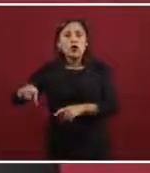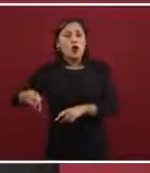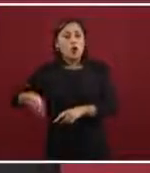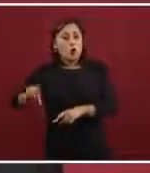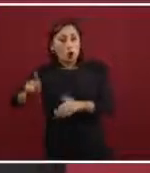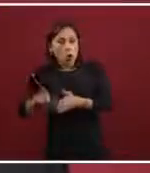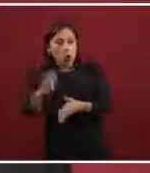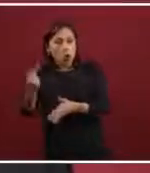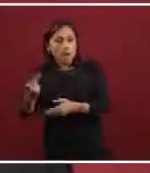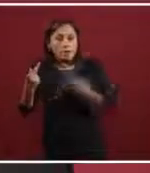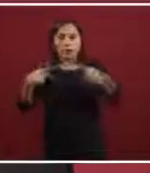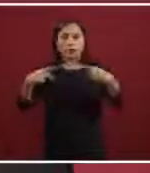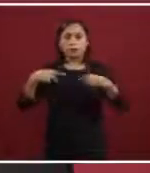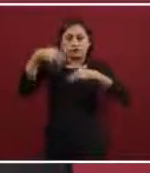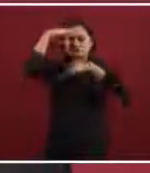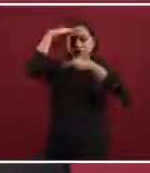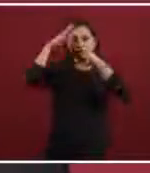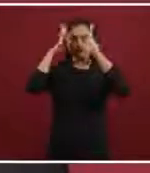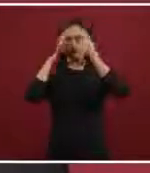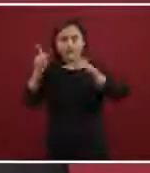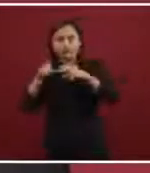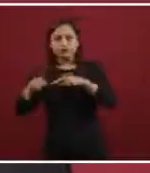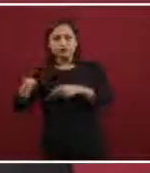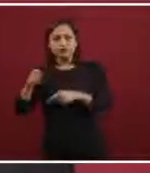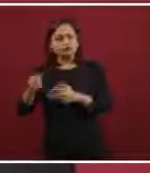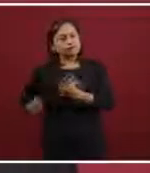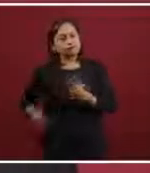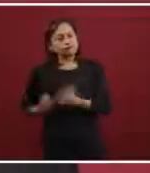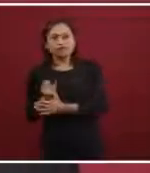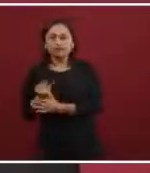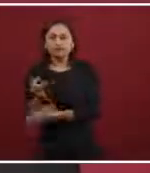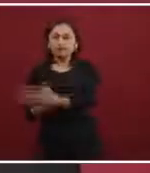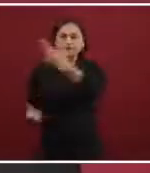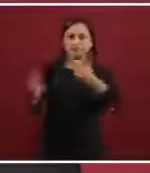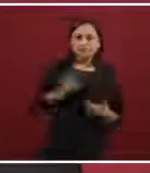dar marcha atrás a todo lo logras